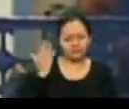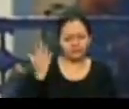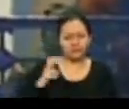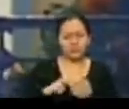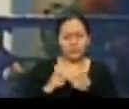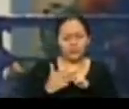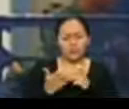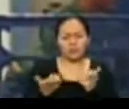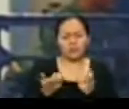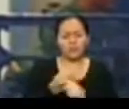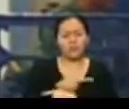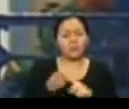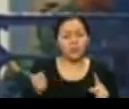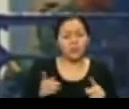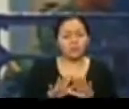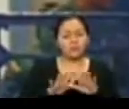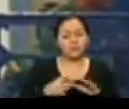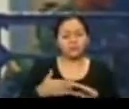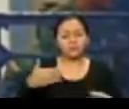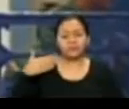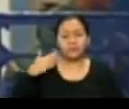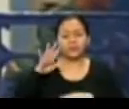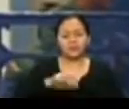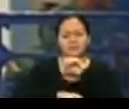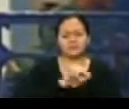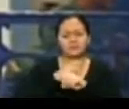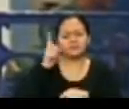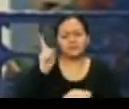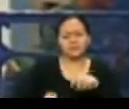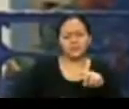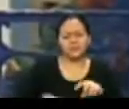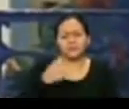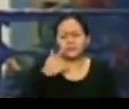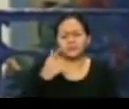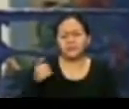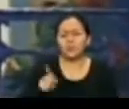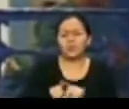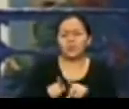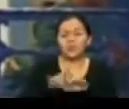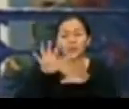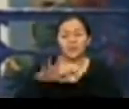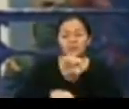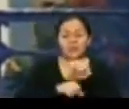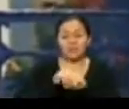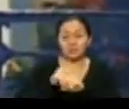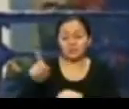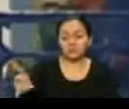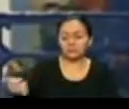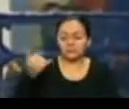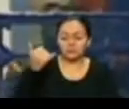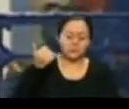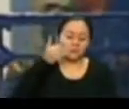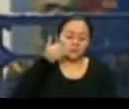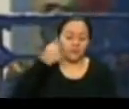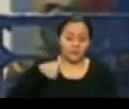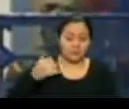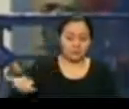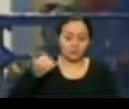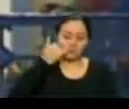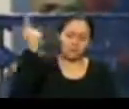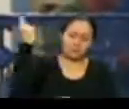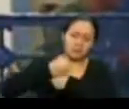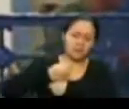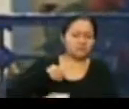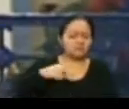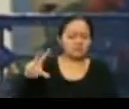prepotentes, que durante 10 años no hayan podido levantar el teléfono para darle órdenes al presidente como lo